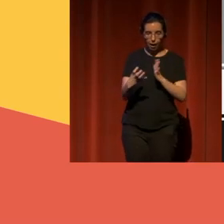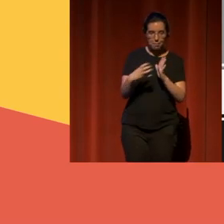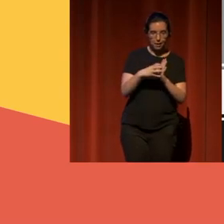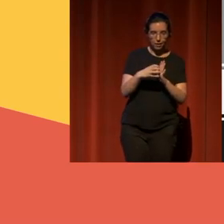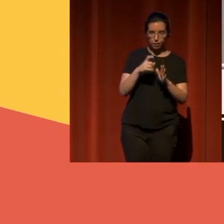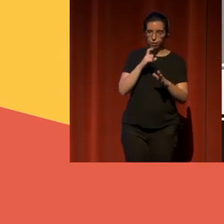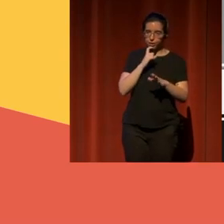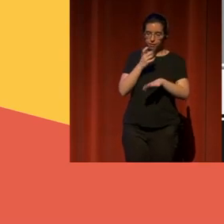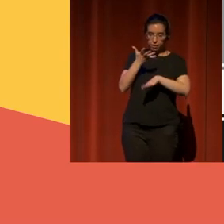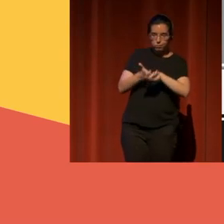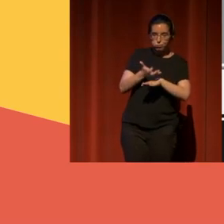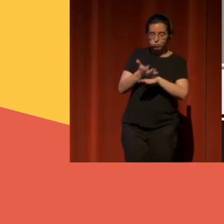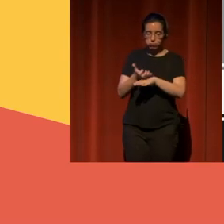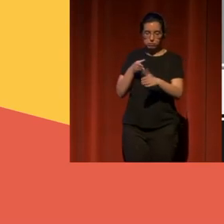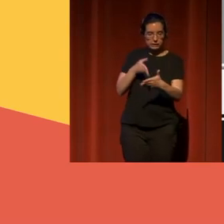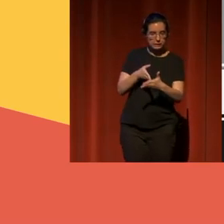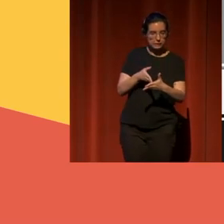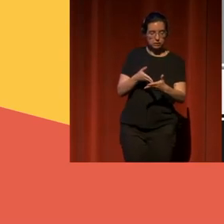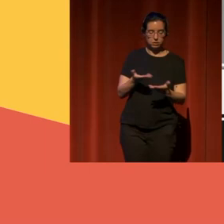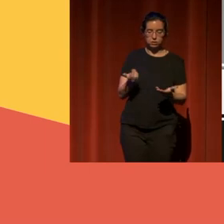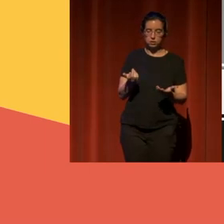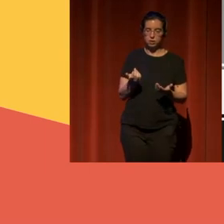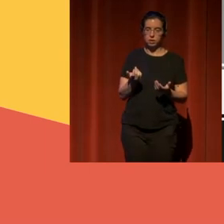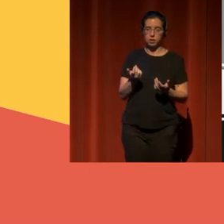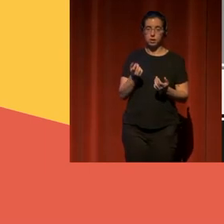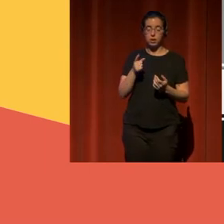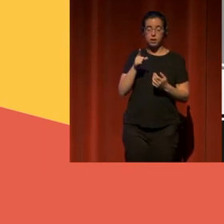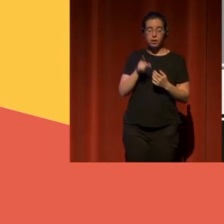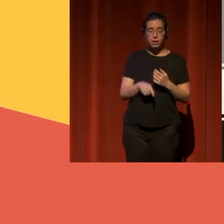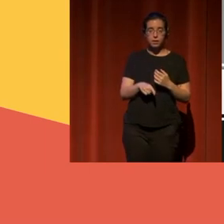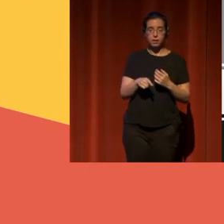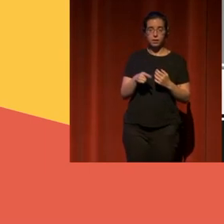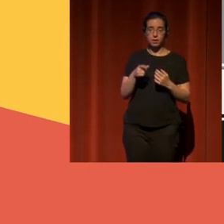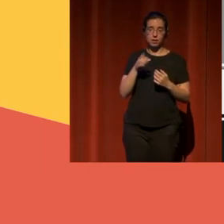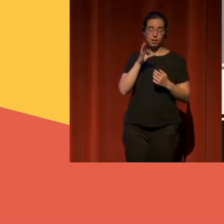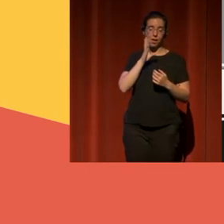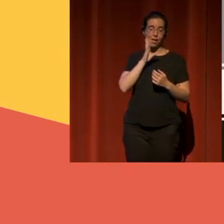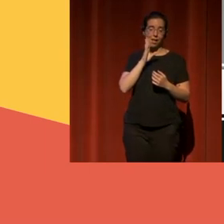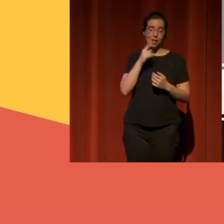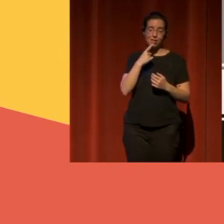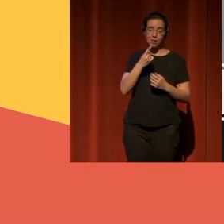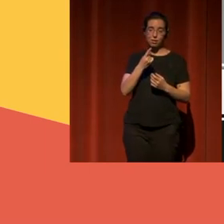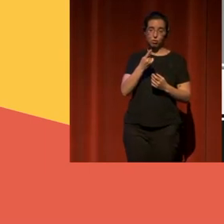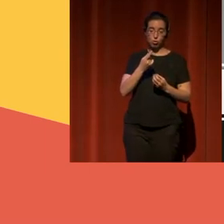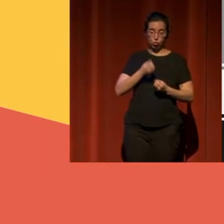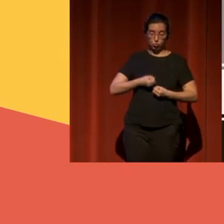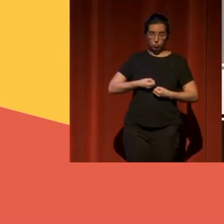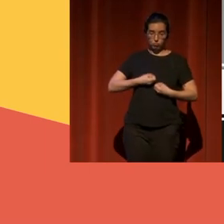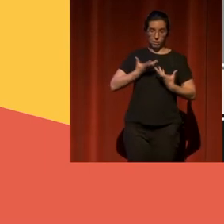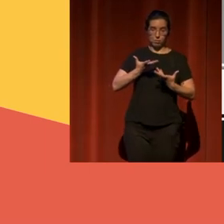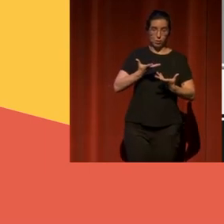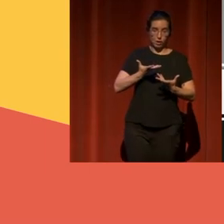bajársela, etcétera. Y bueno, pues al contrario, antes terminaba con el potencial expresivo y entre